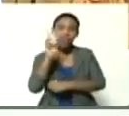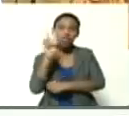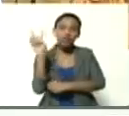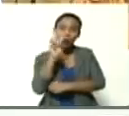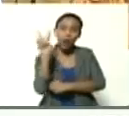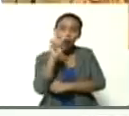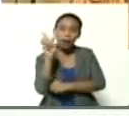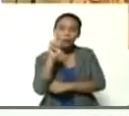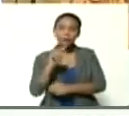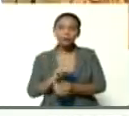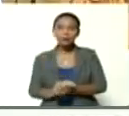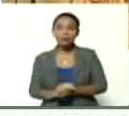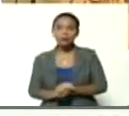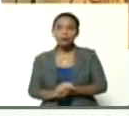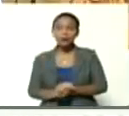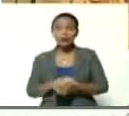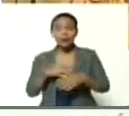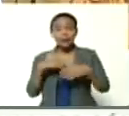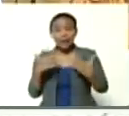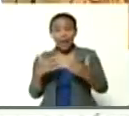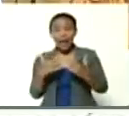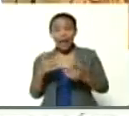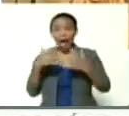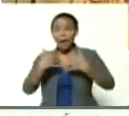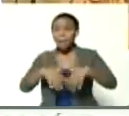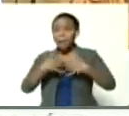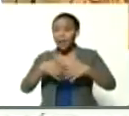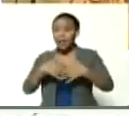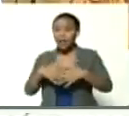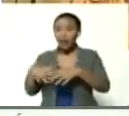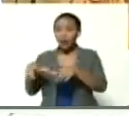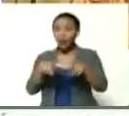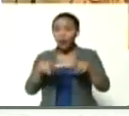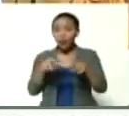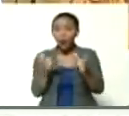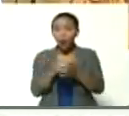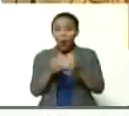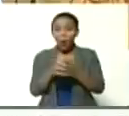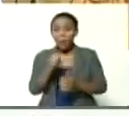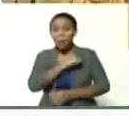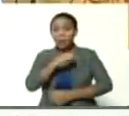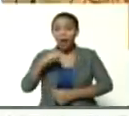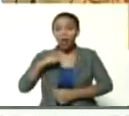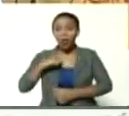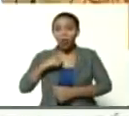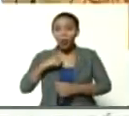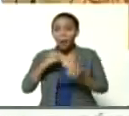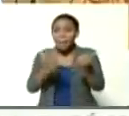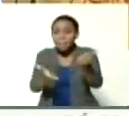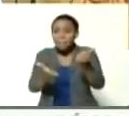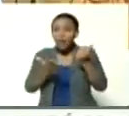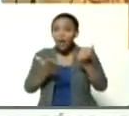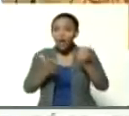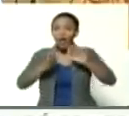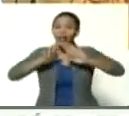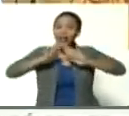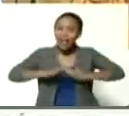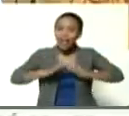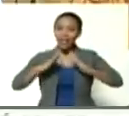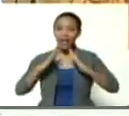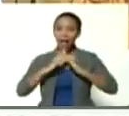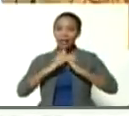venezolana de las empresas del sector privado. El bono Quédate